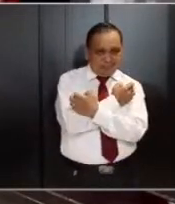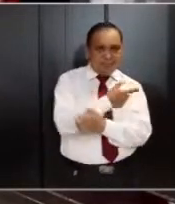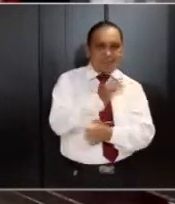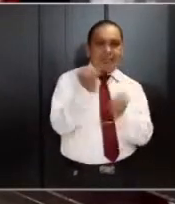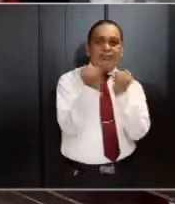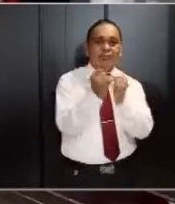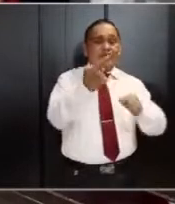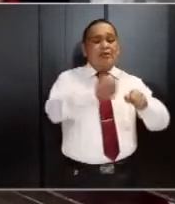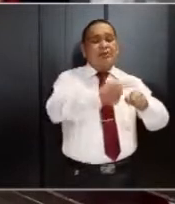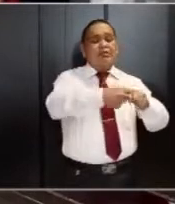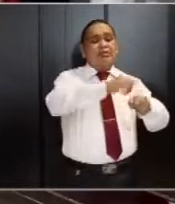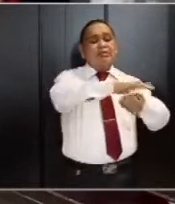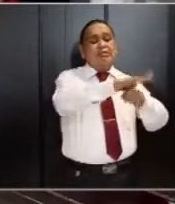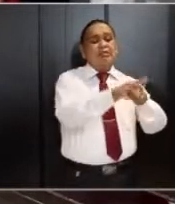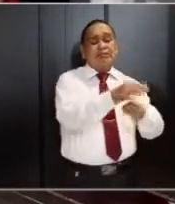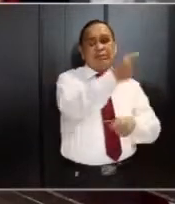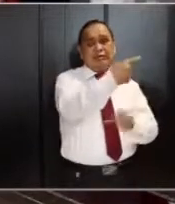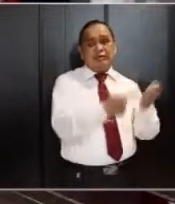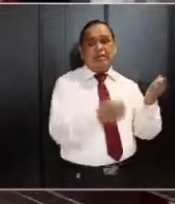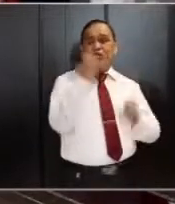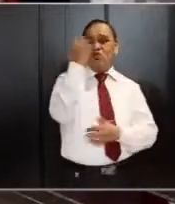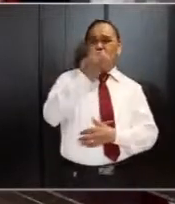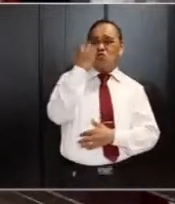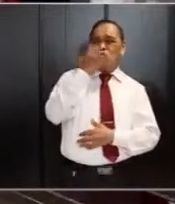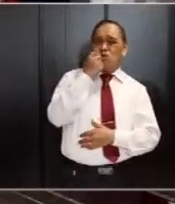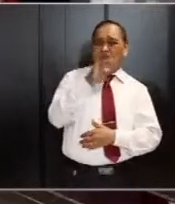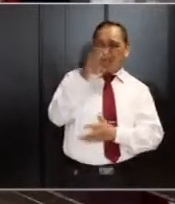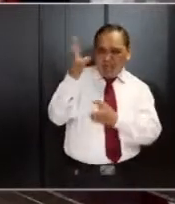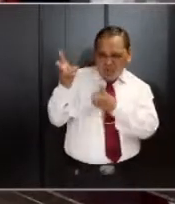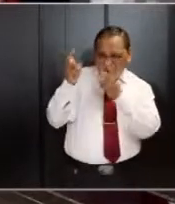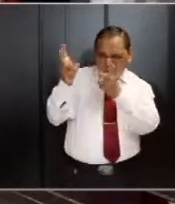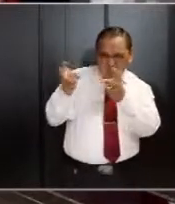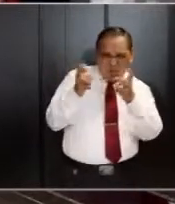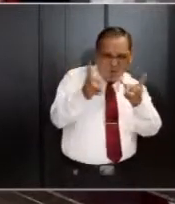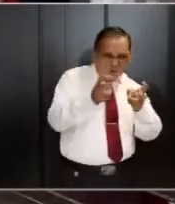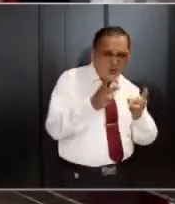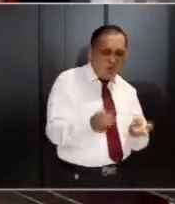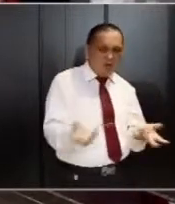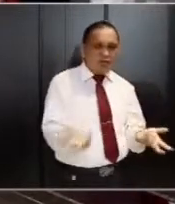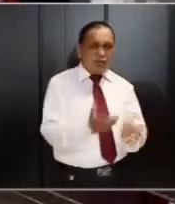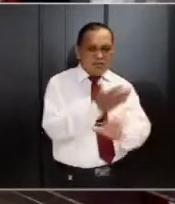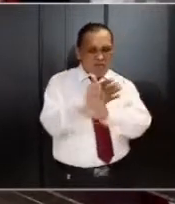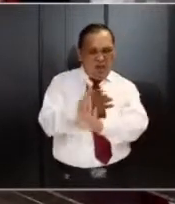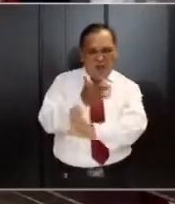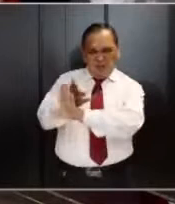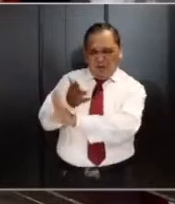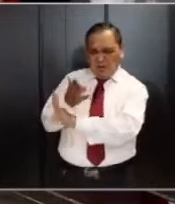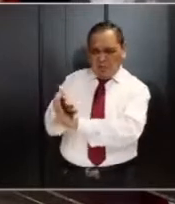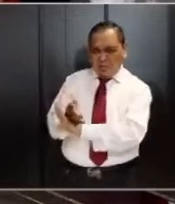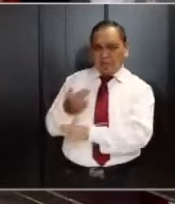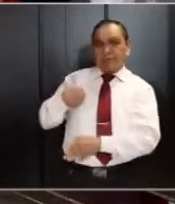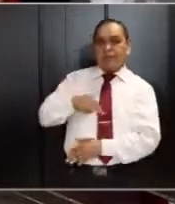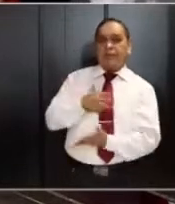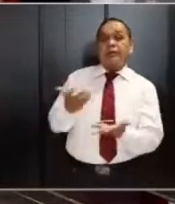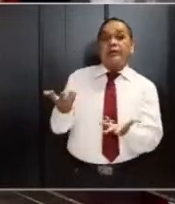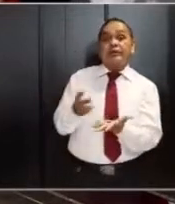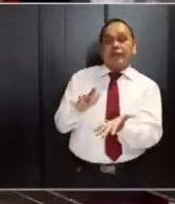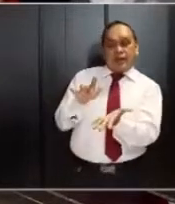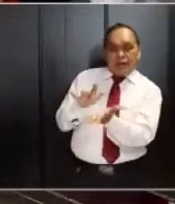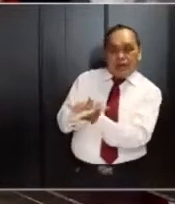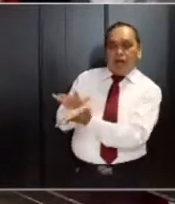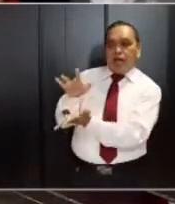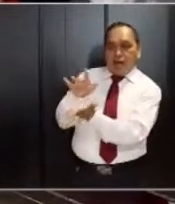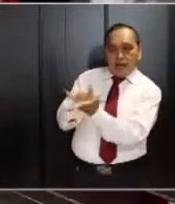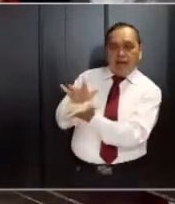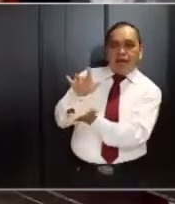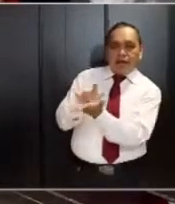con la pandemia muchas escuelas se vandalizaron y pues hay que apoyar las escuelas,